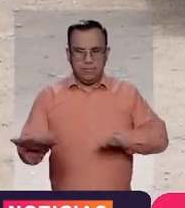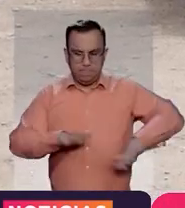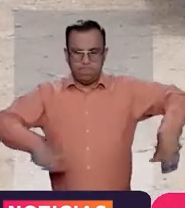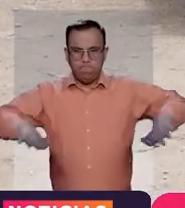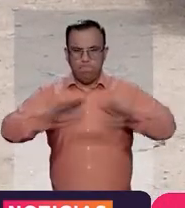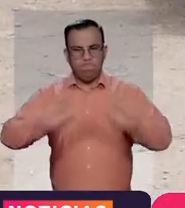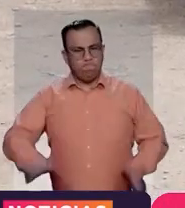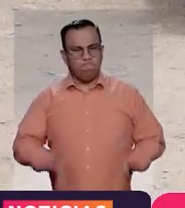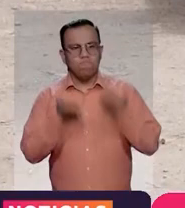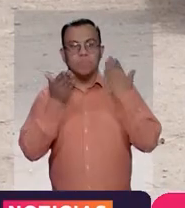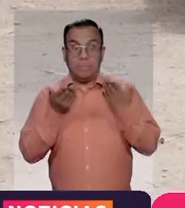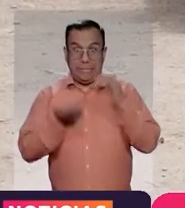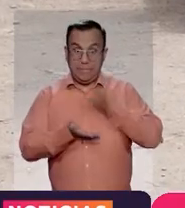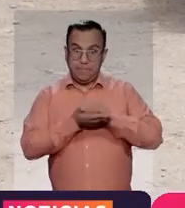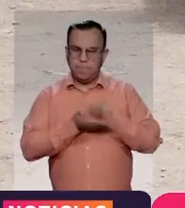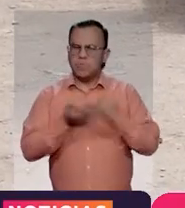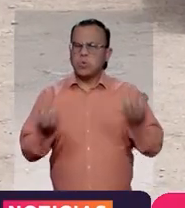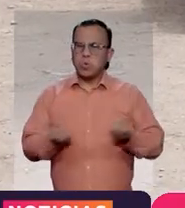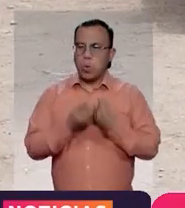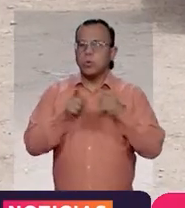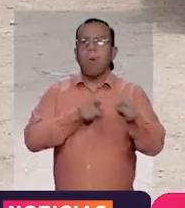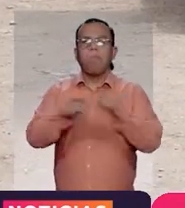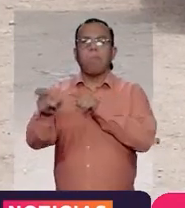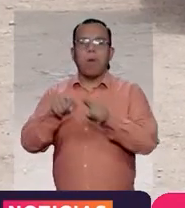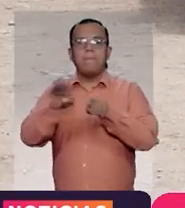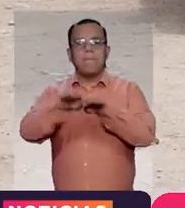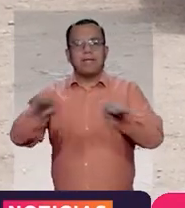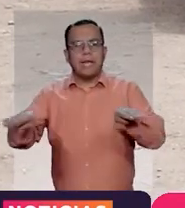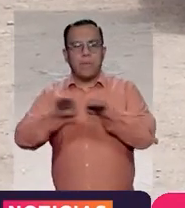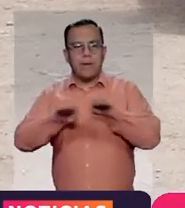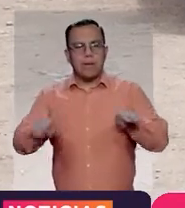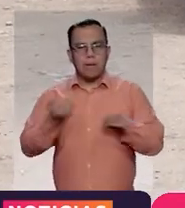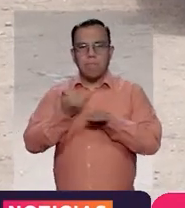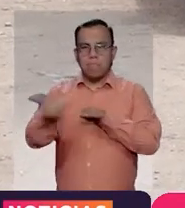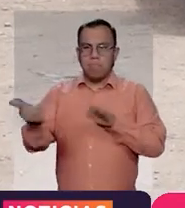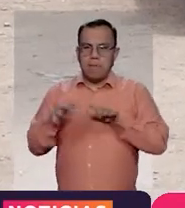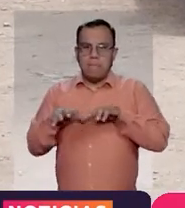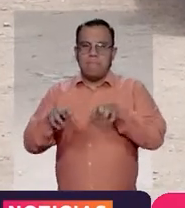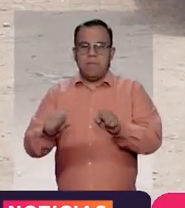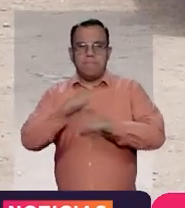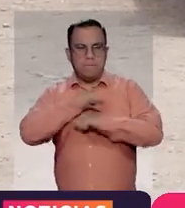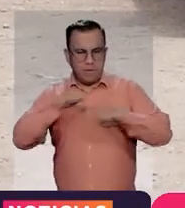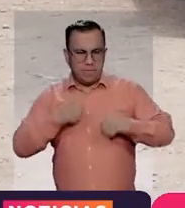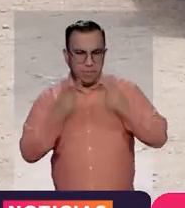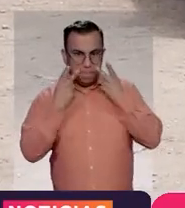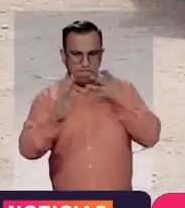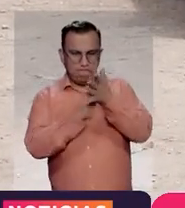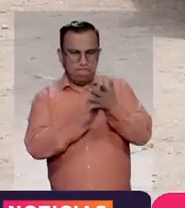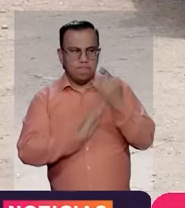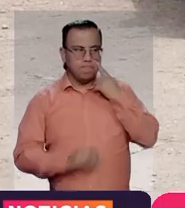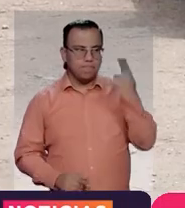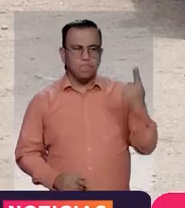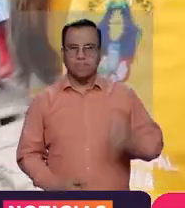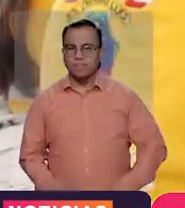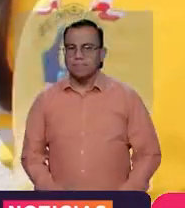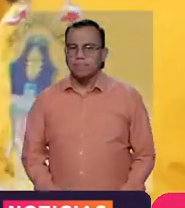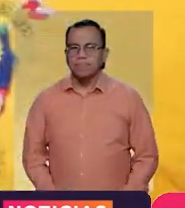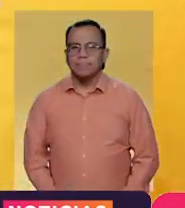Soacha. Así como este, serán recuperados todos los parqueaderos que están en poder de los privados. Veamos el informe.